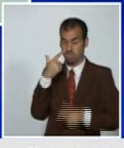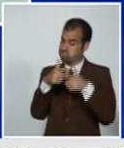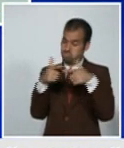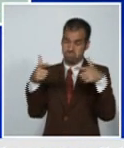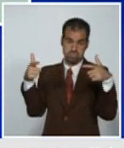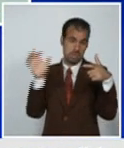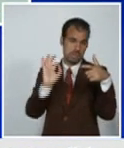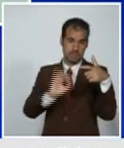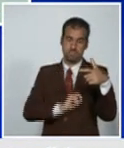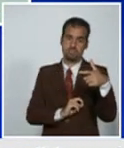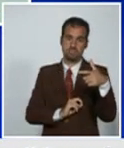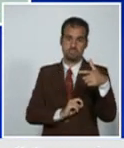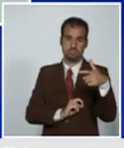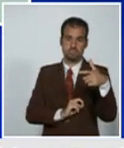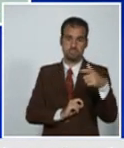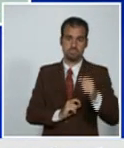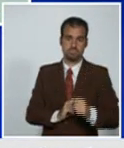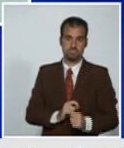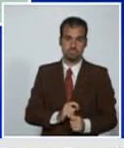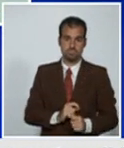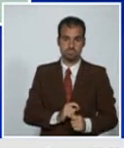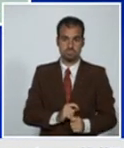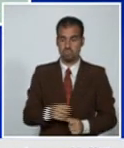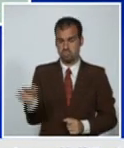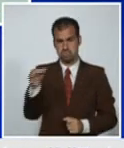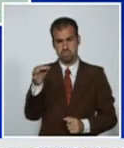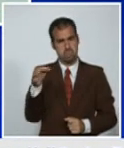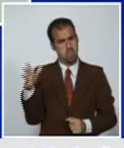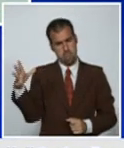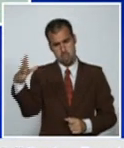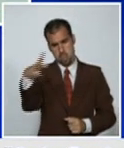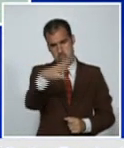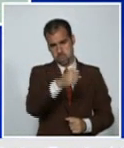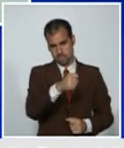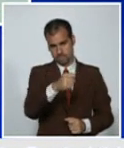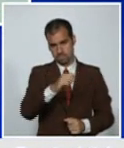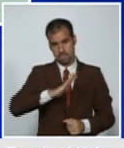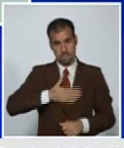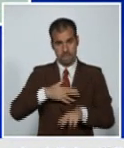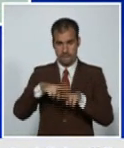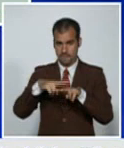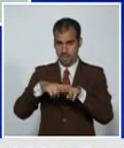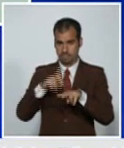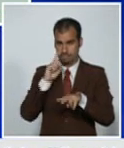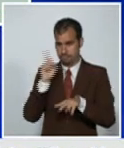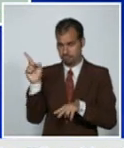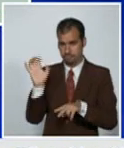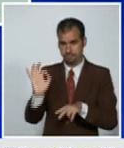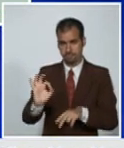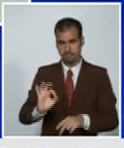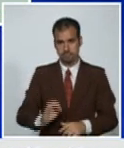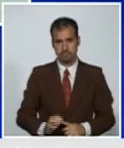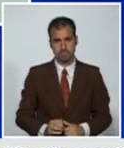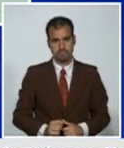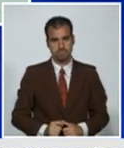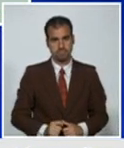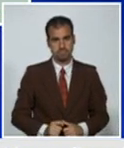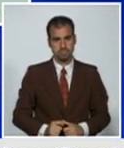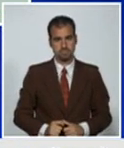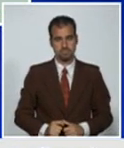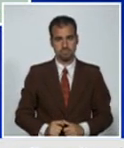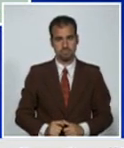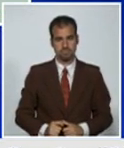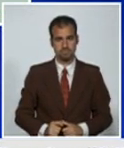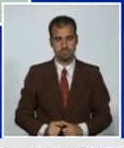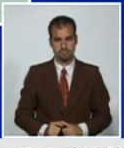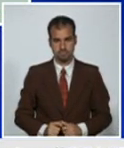elevadas prácticamente en todo el territorio de la provincia, que representa o que